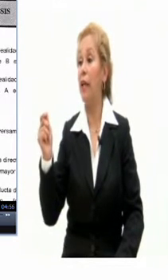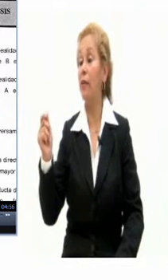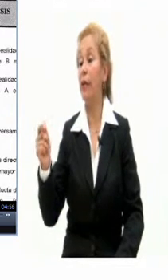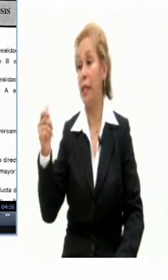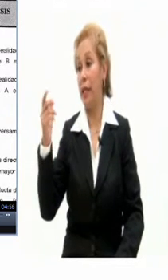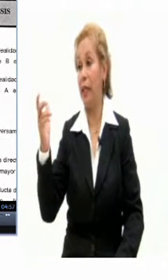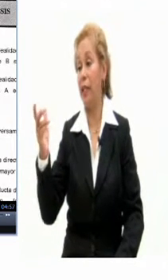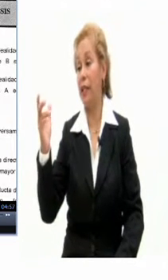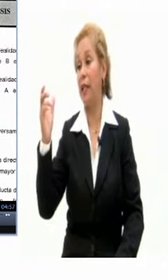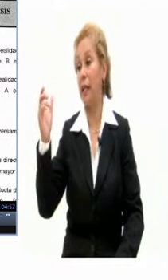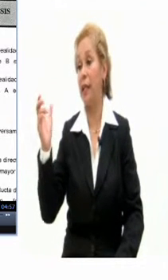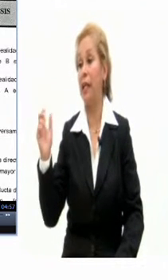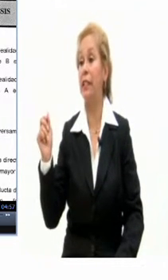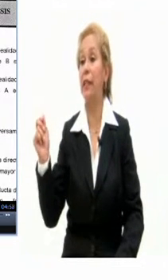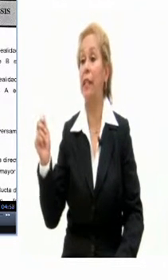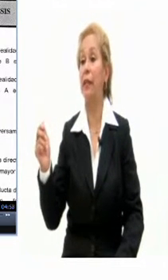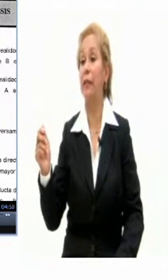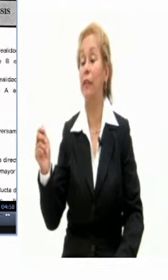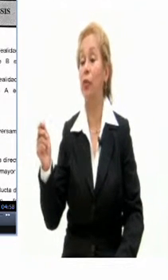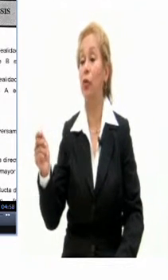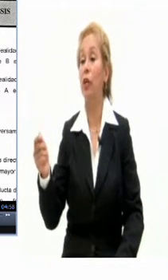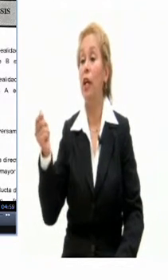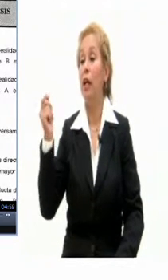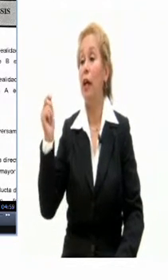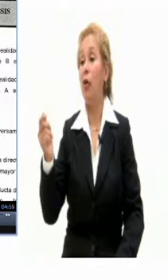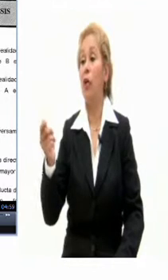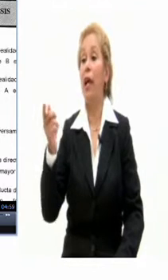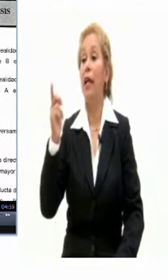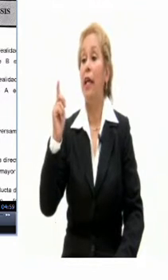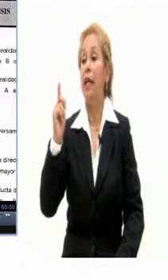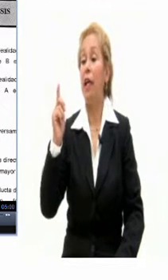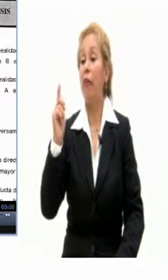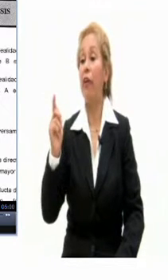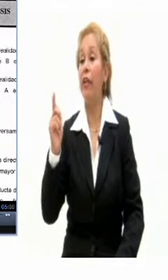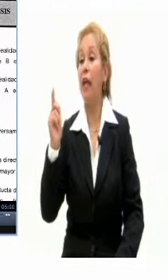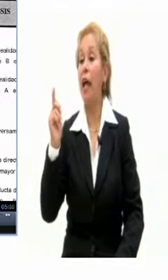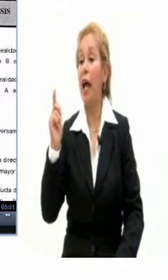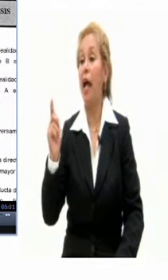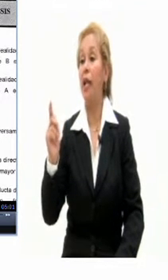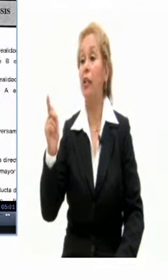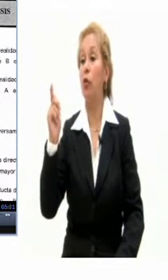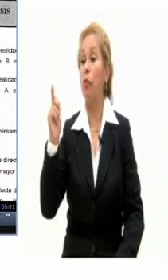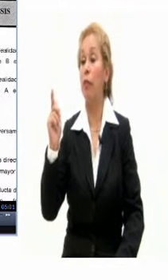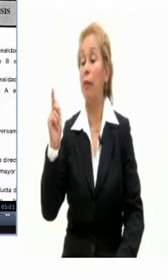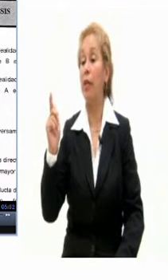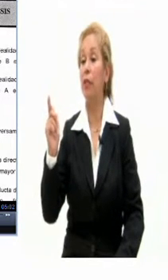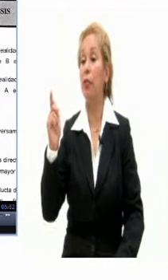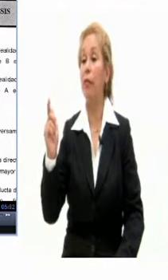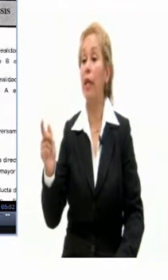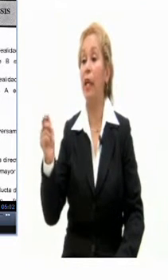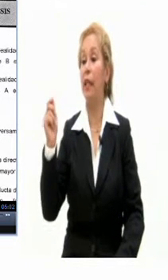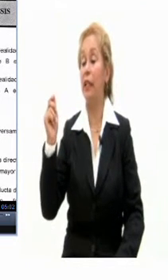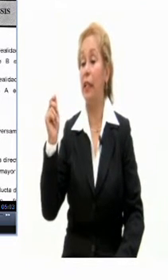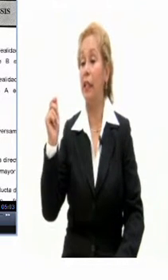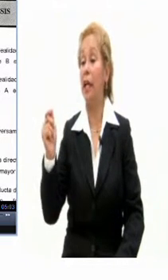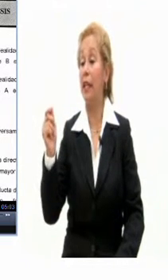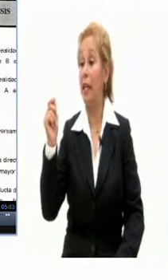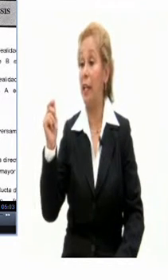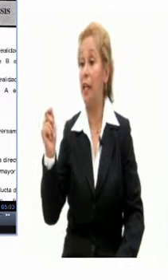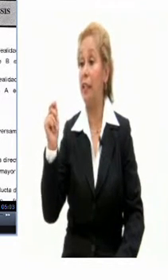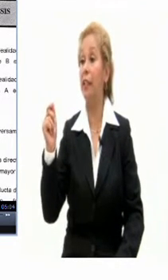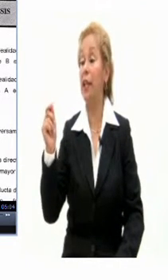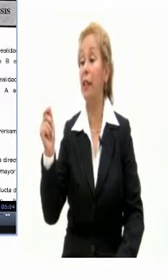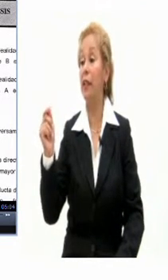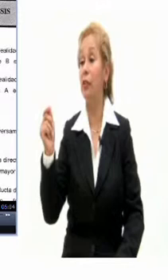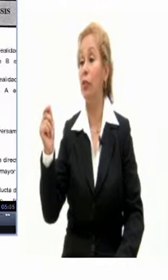relación entre A y B en esta realidad Z, ¿no? Ahora, ¿afecta A el comportamiento de B en